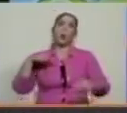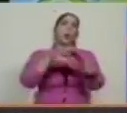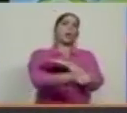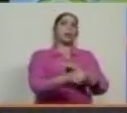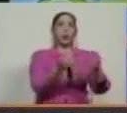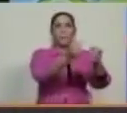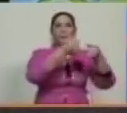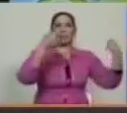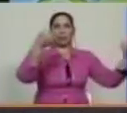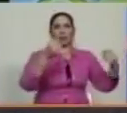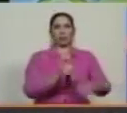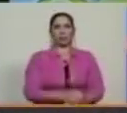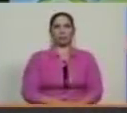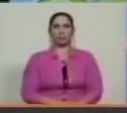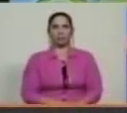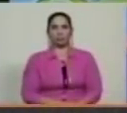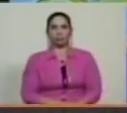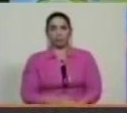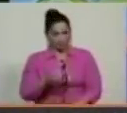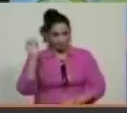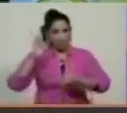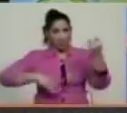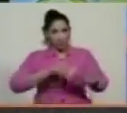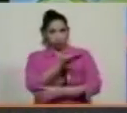nadie. Y al final ustedes saben.